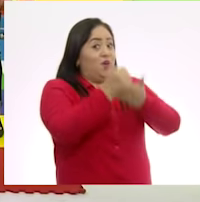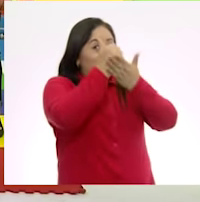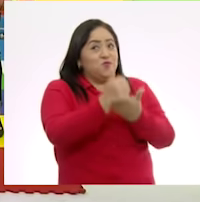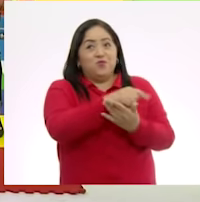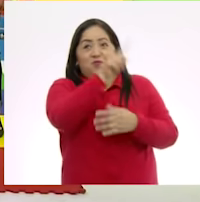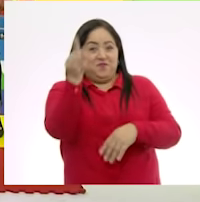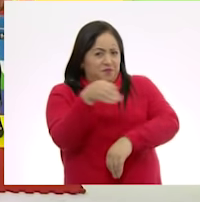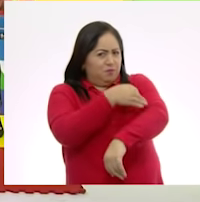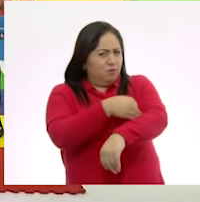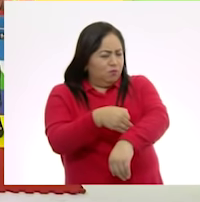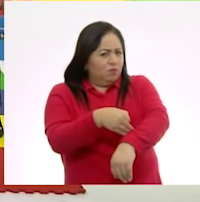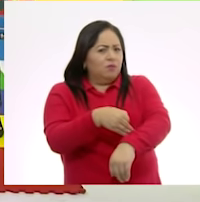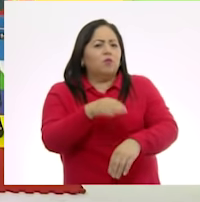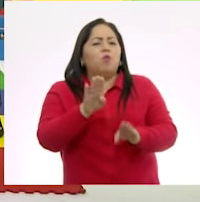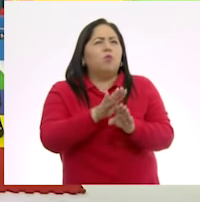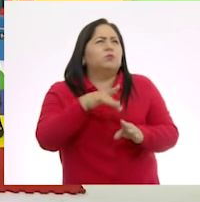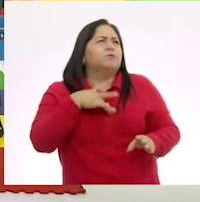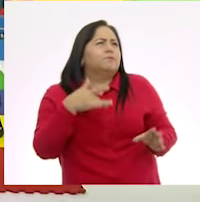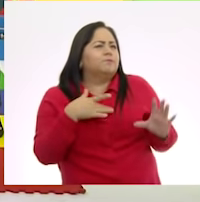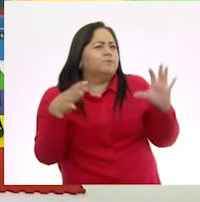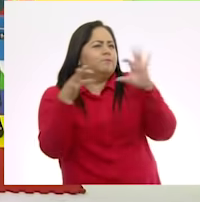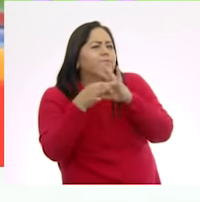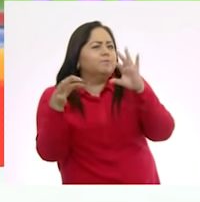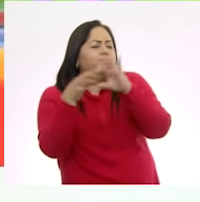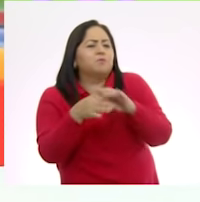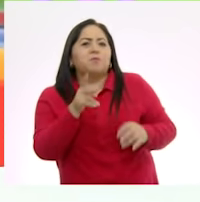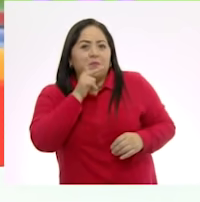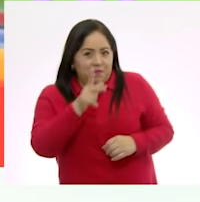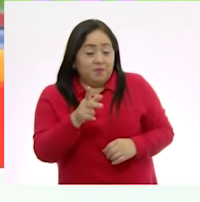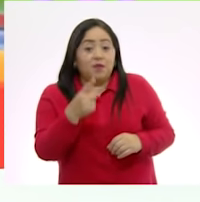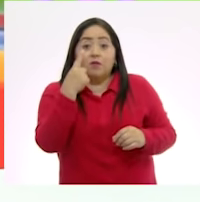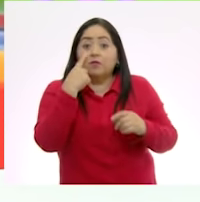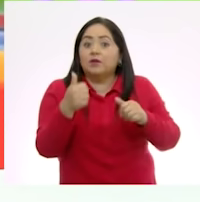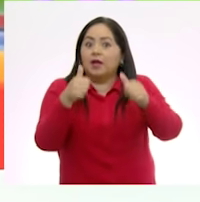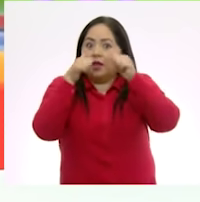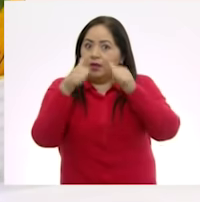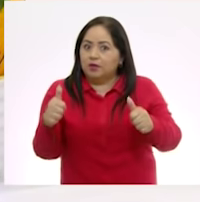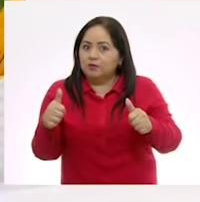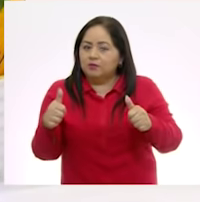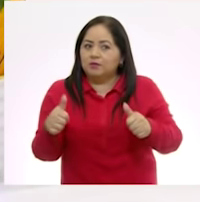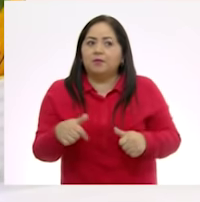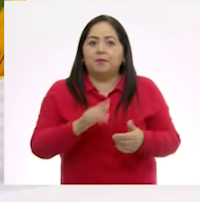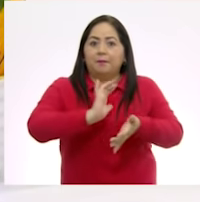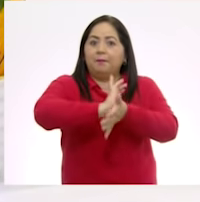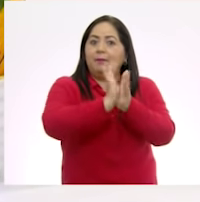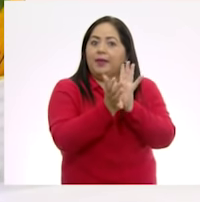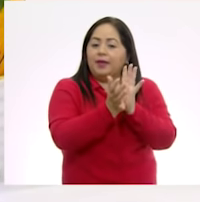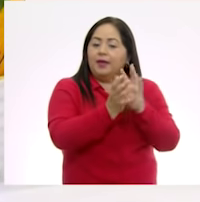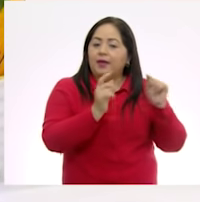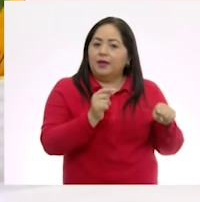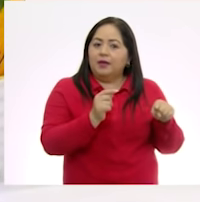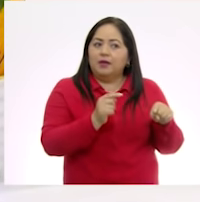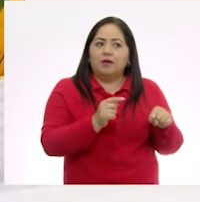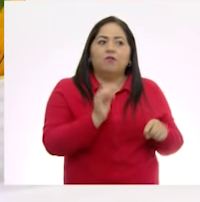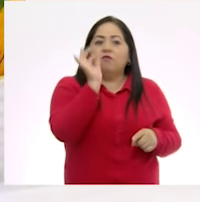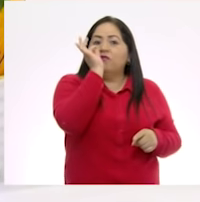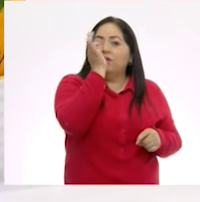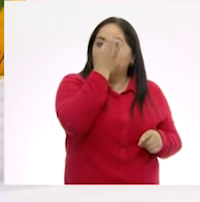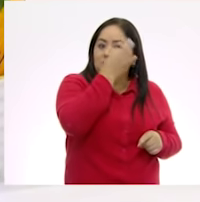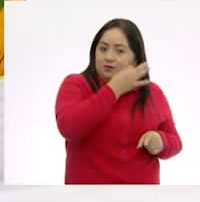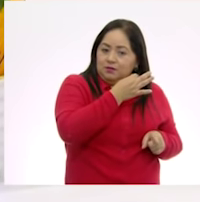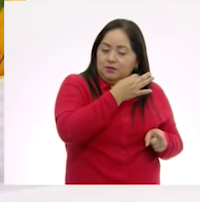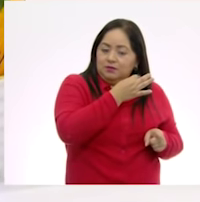algún familiar, trata de rimar las siguientes palabras. Atentas y atentos. Piña, fresa